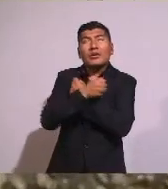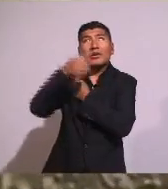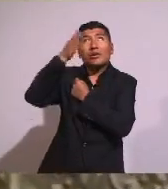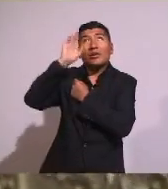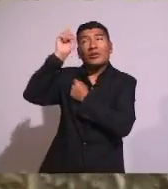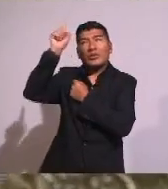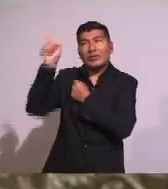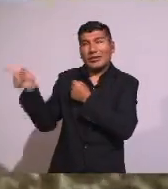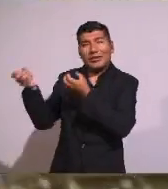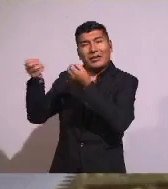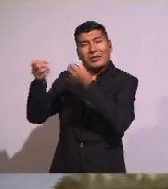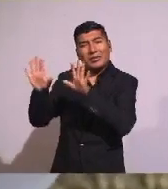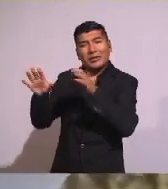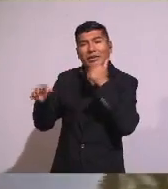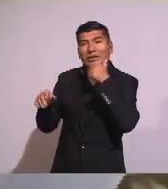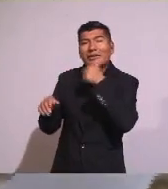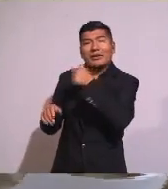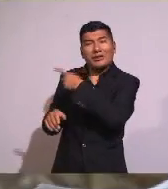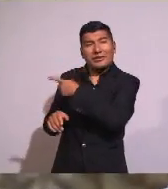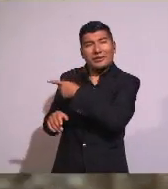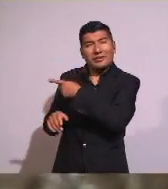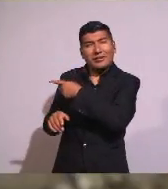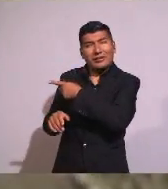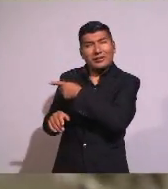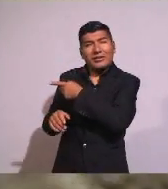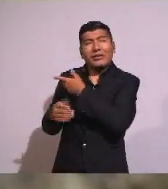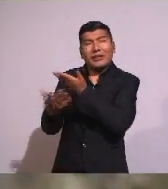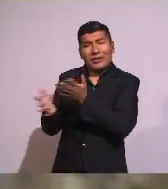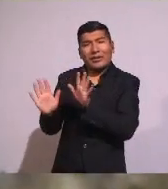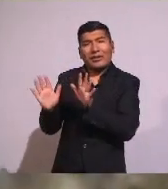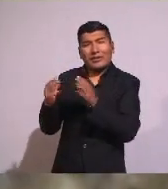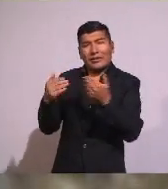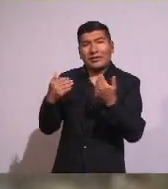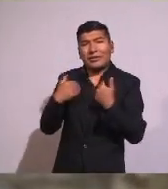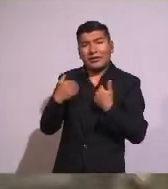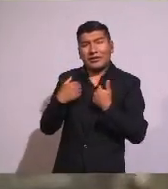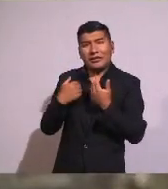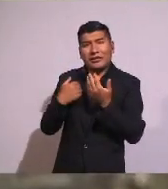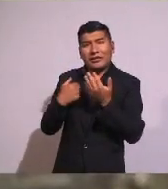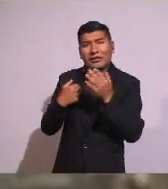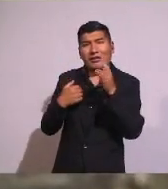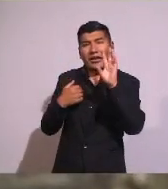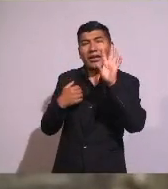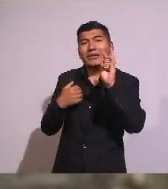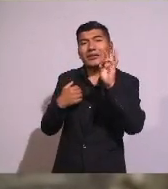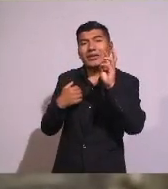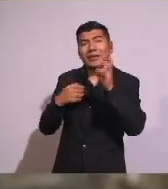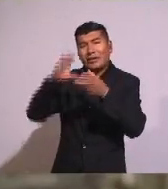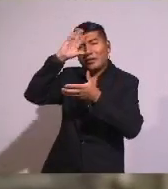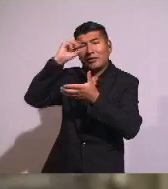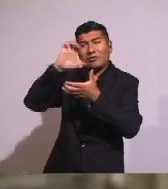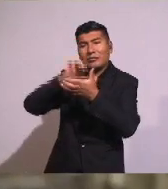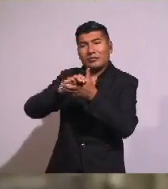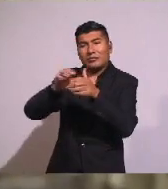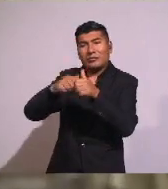una fracasada como ella que había tenido ya seis maridos